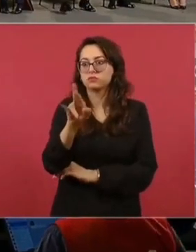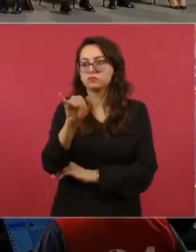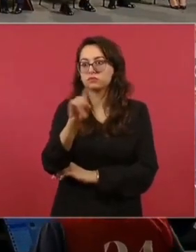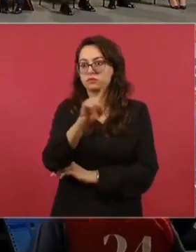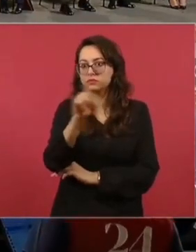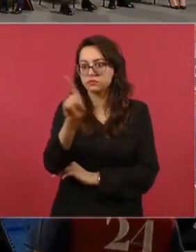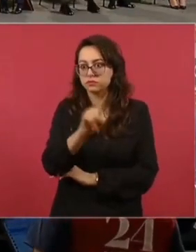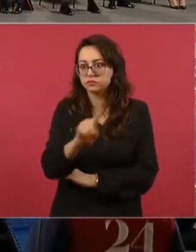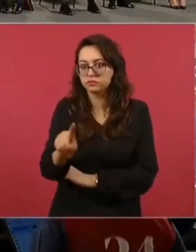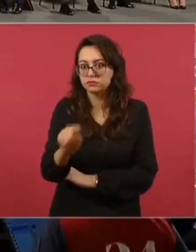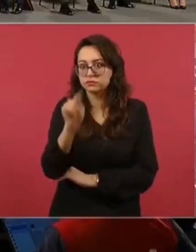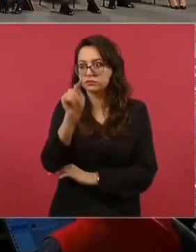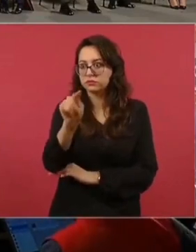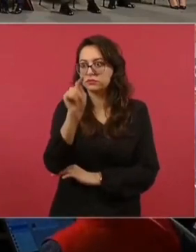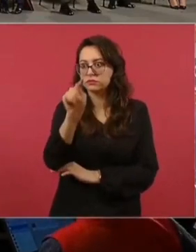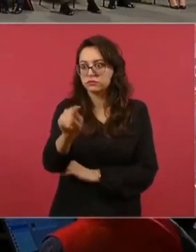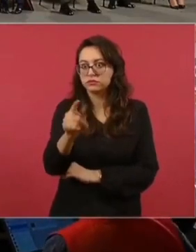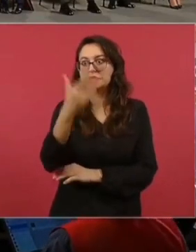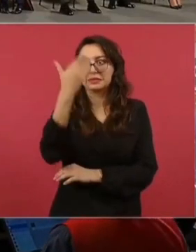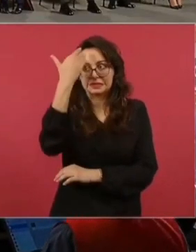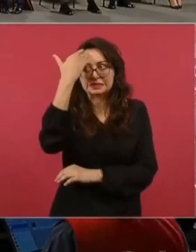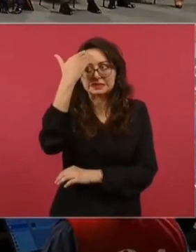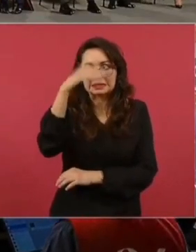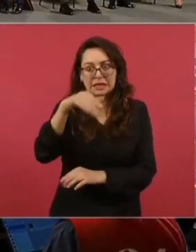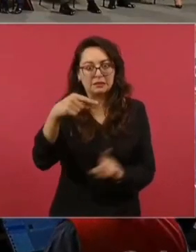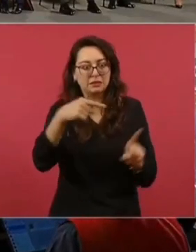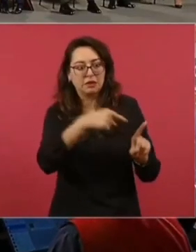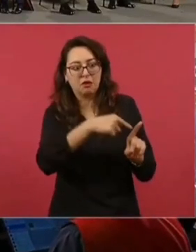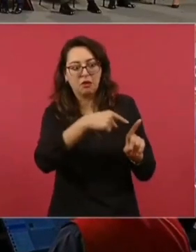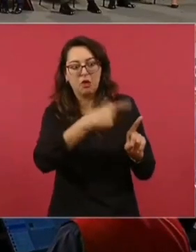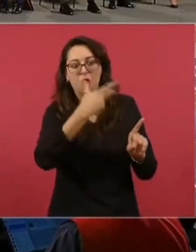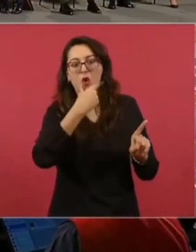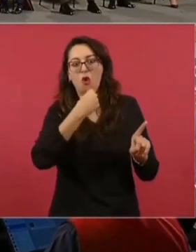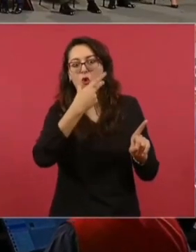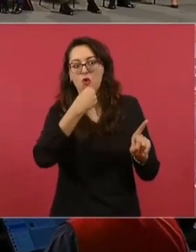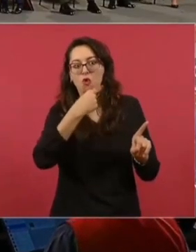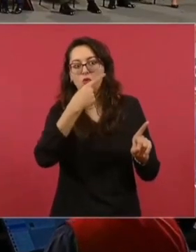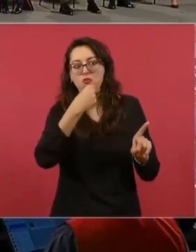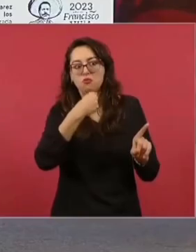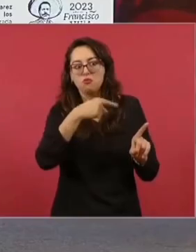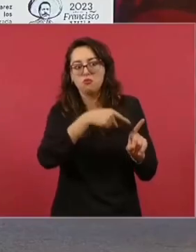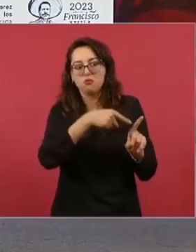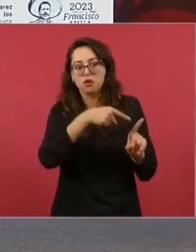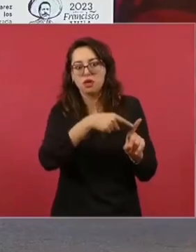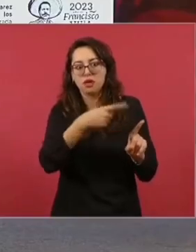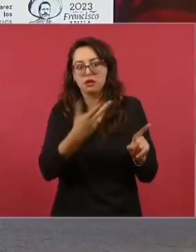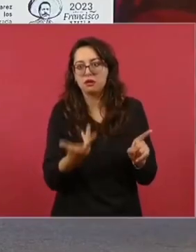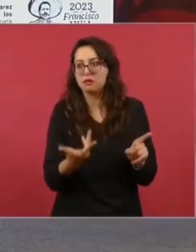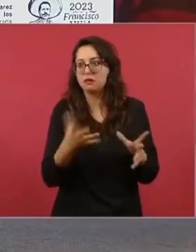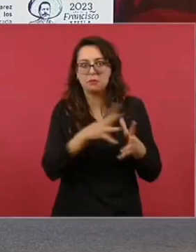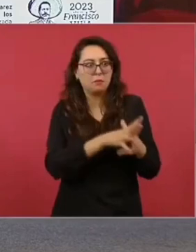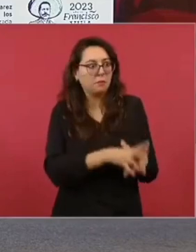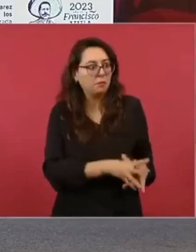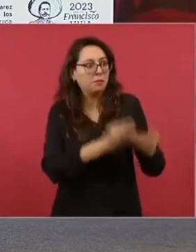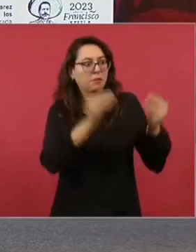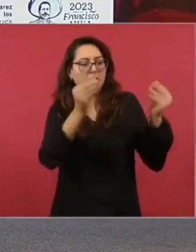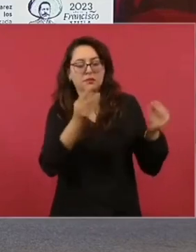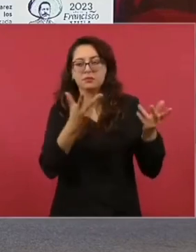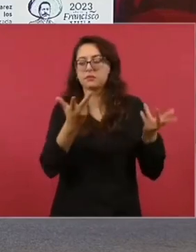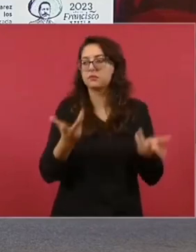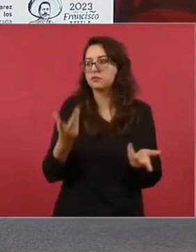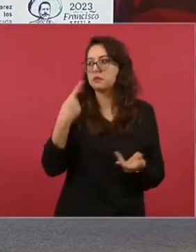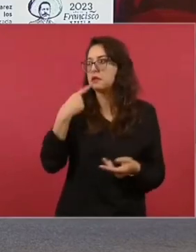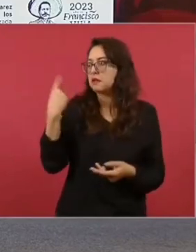Álvarez Rodríguez, quien ha sostenido criterios parciales que benefician a los cuatro presuntos responsables de